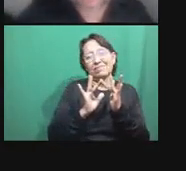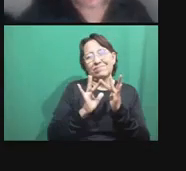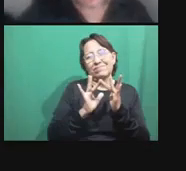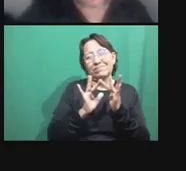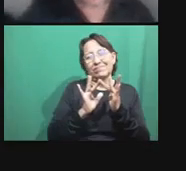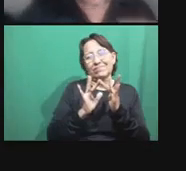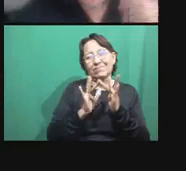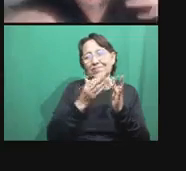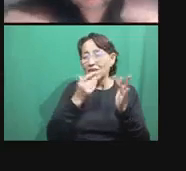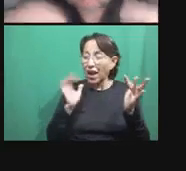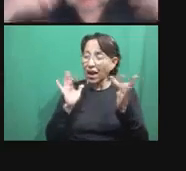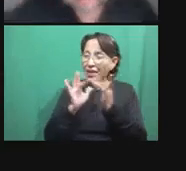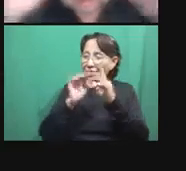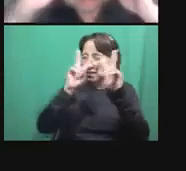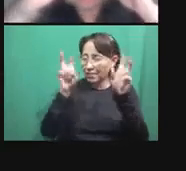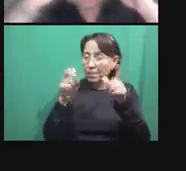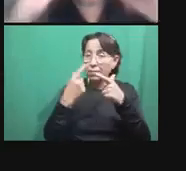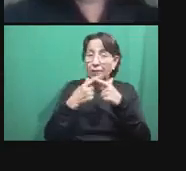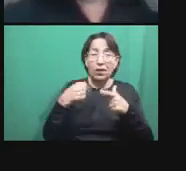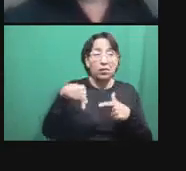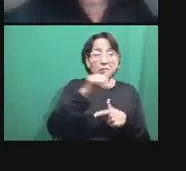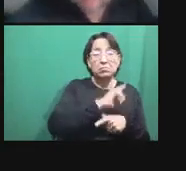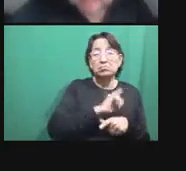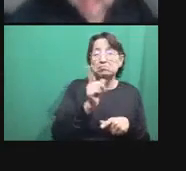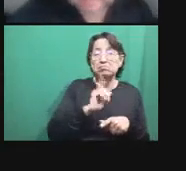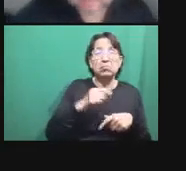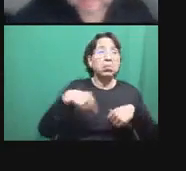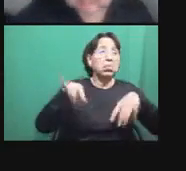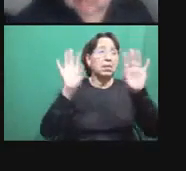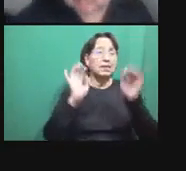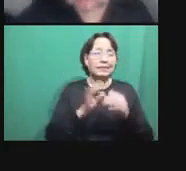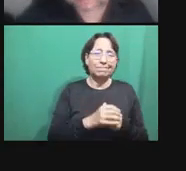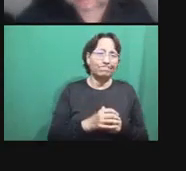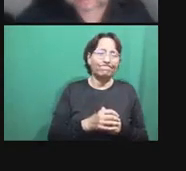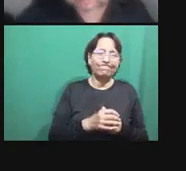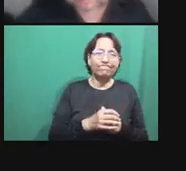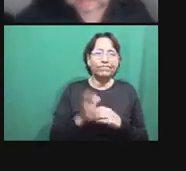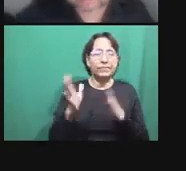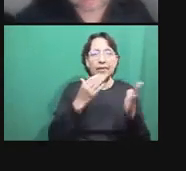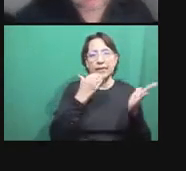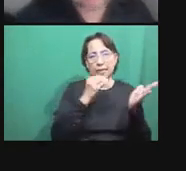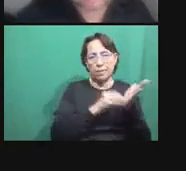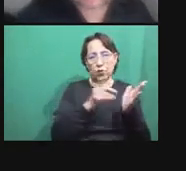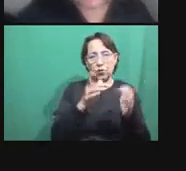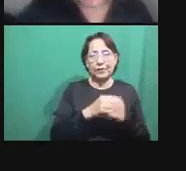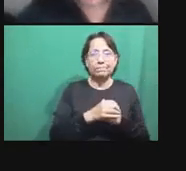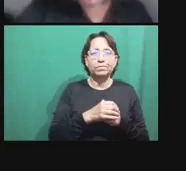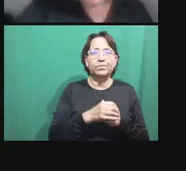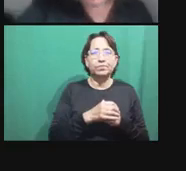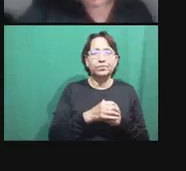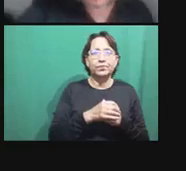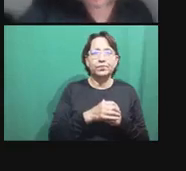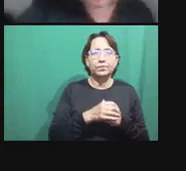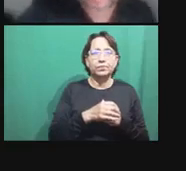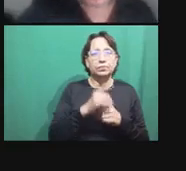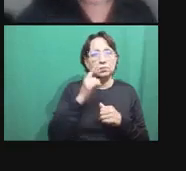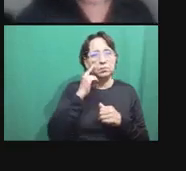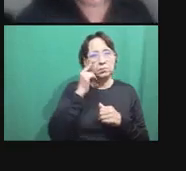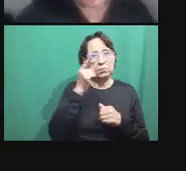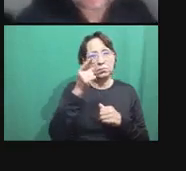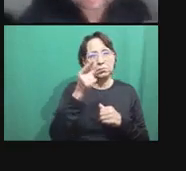de estos grafiteros por marcarse en el mundo. Aquí hay un ejemplo importante de una articulación muy interesante entre esta